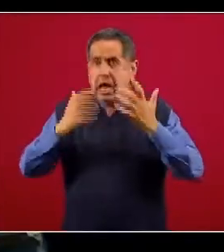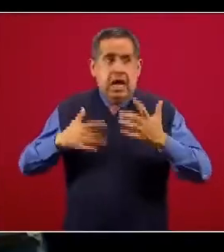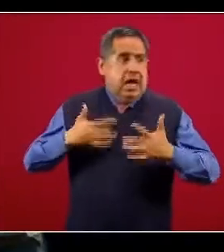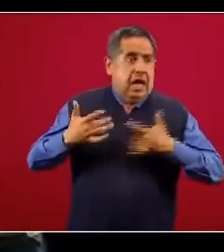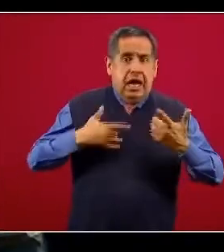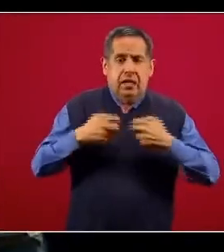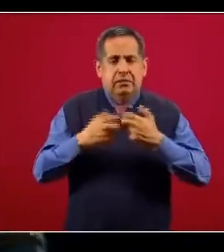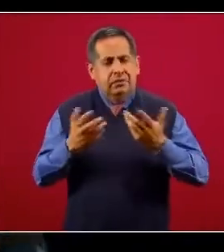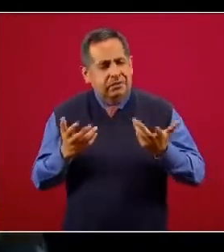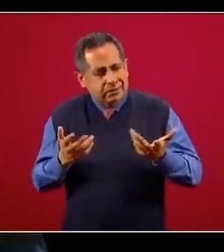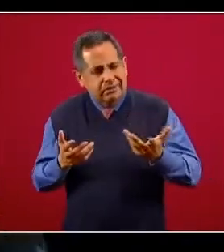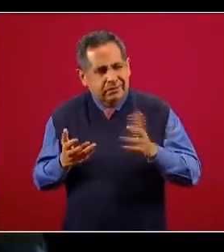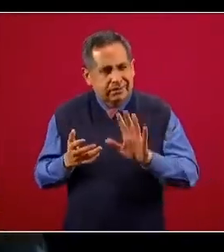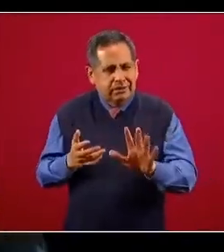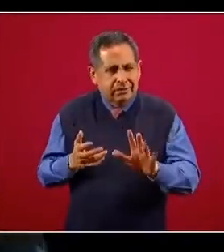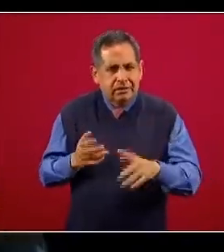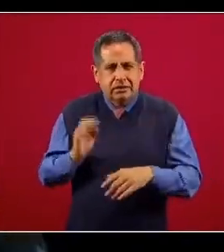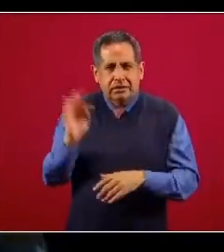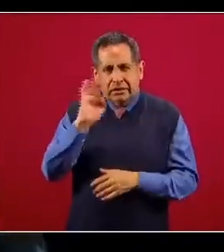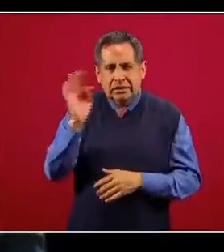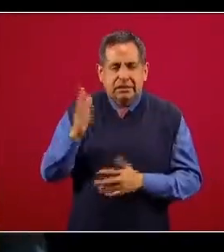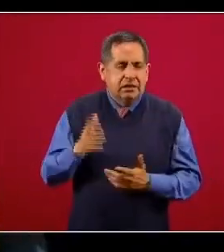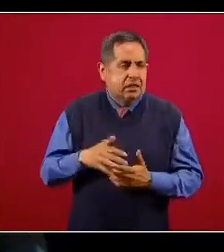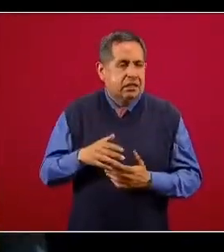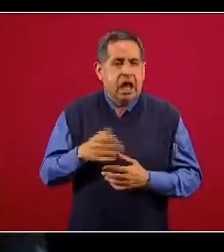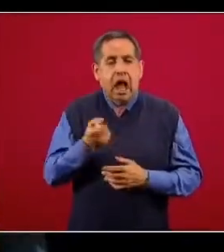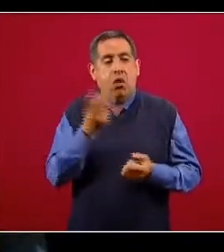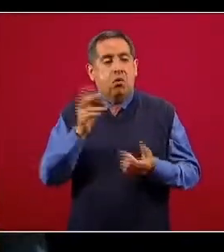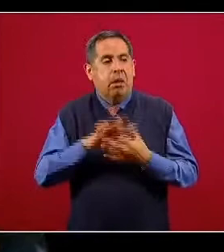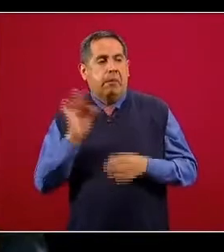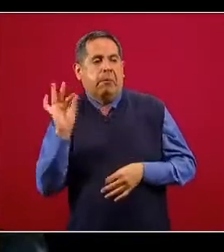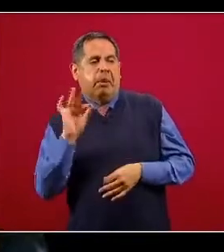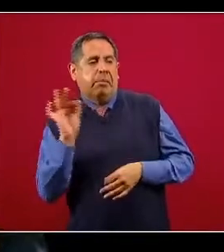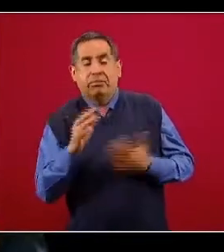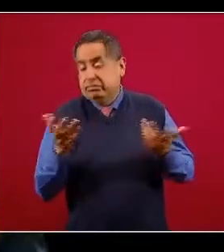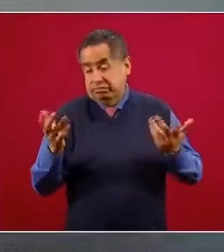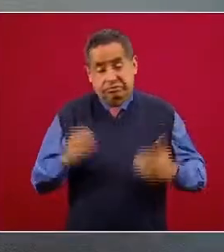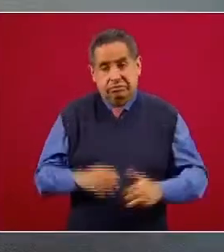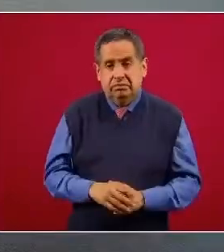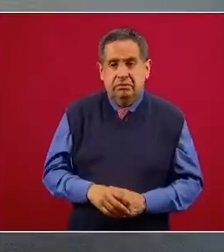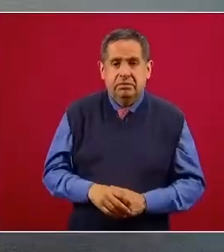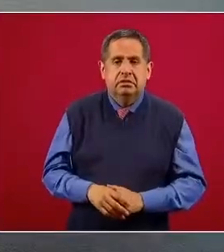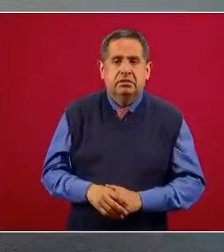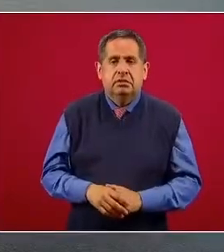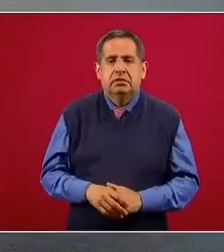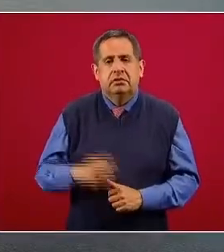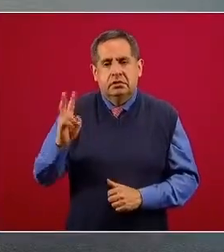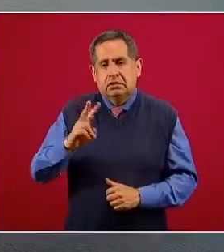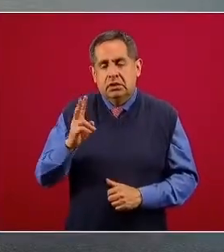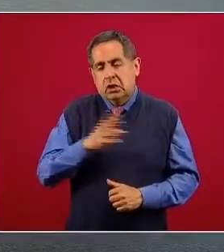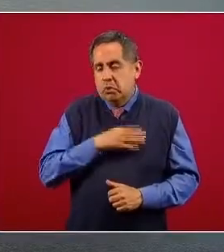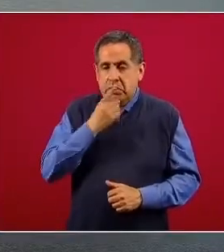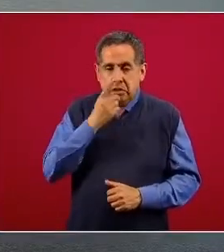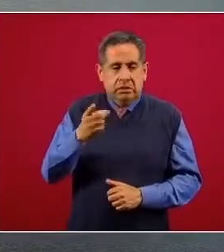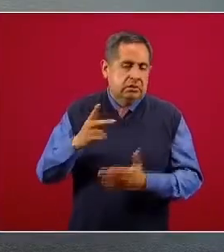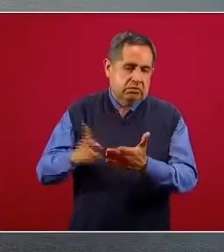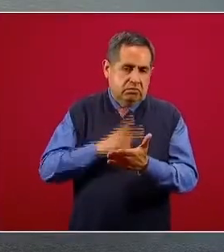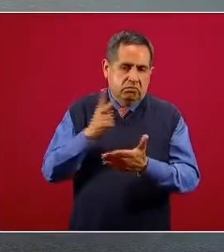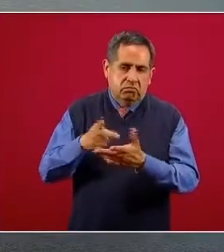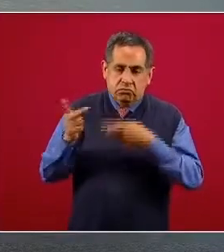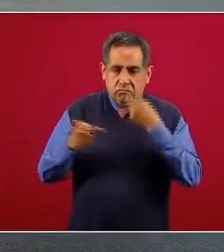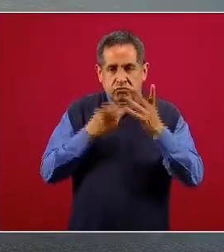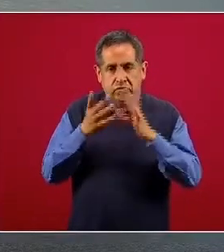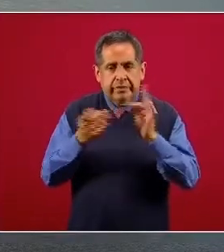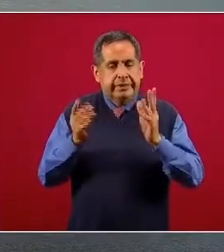¿verdad? Que incluso pues es promovida en algunos medios de comunicación. Sí, efectivamente, qué bueno que lo señala, lo hemos comentado en